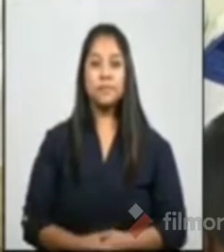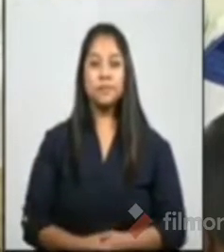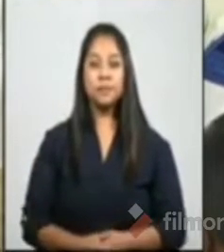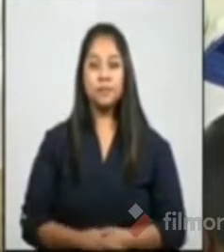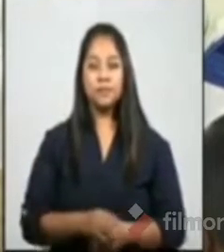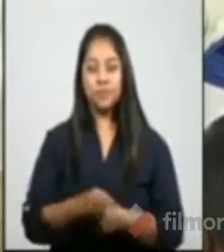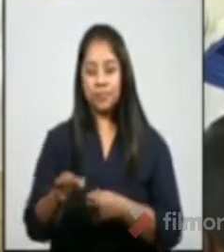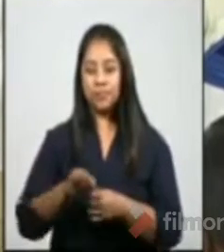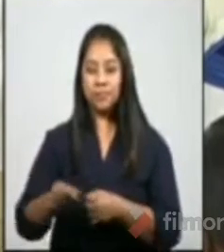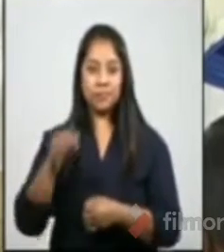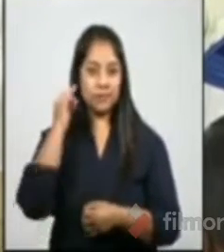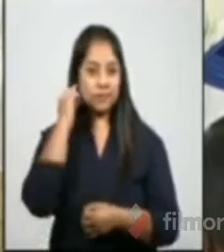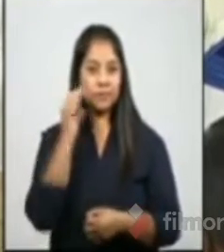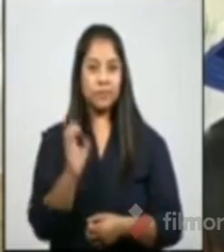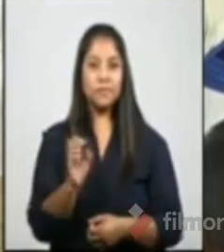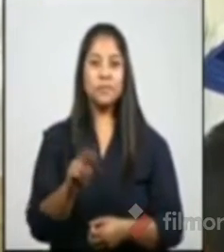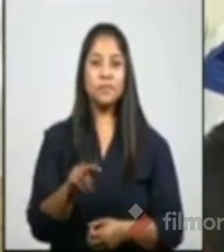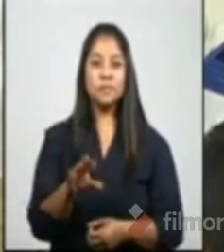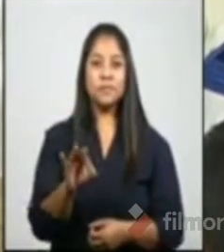pueblo de Génova.